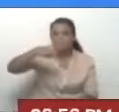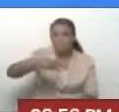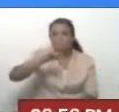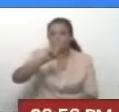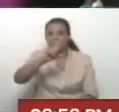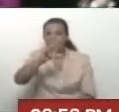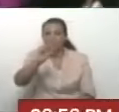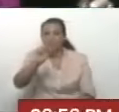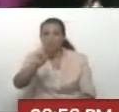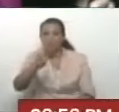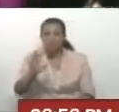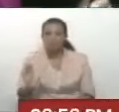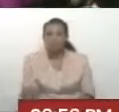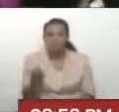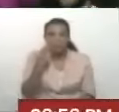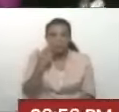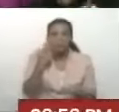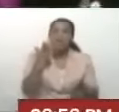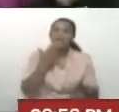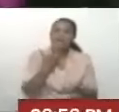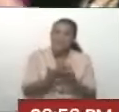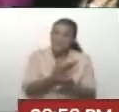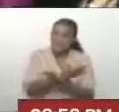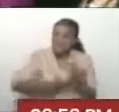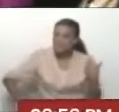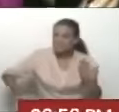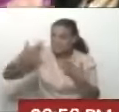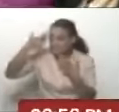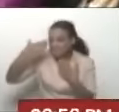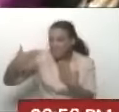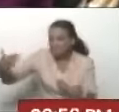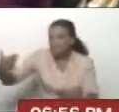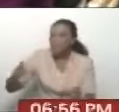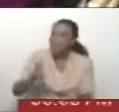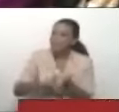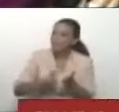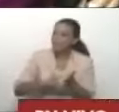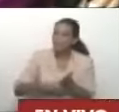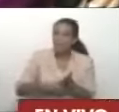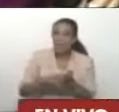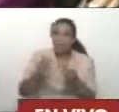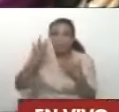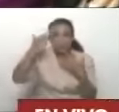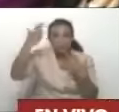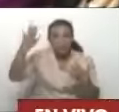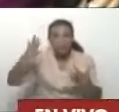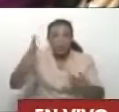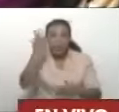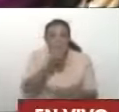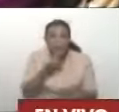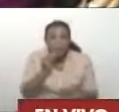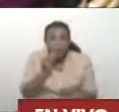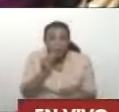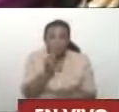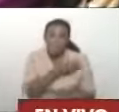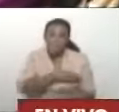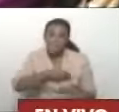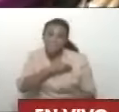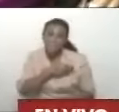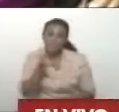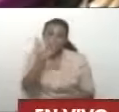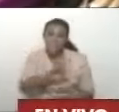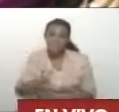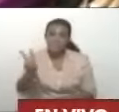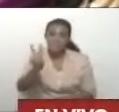Bienvenida, Pilar, ¿qué me cuentas? Gracias, presidente, un saludo. De verdad que nos hace mucha ilusión a todos los jóvenes esta gran misión